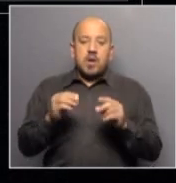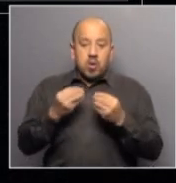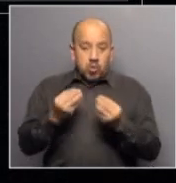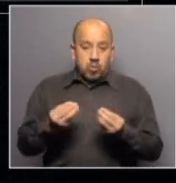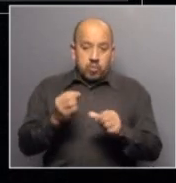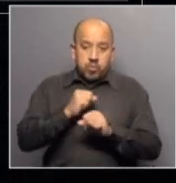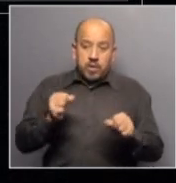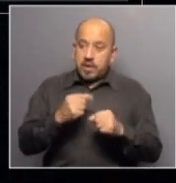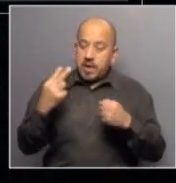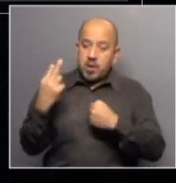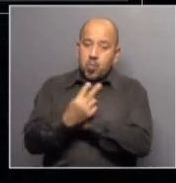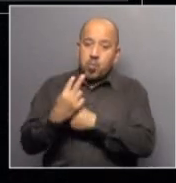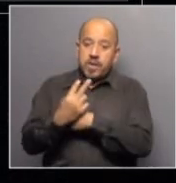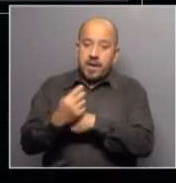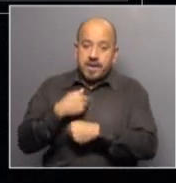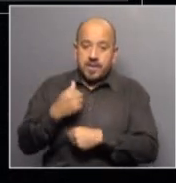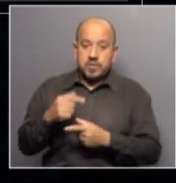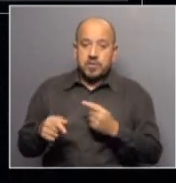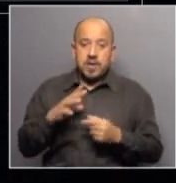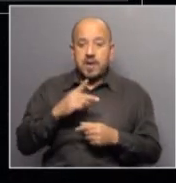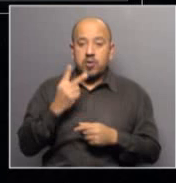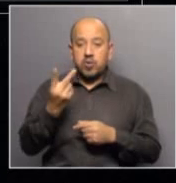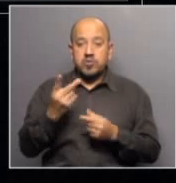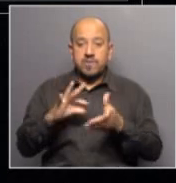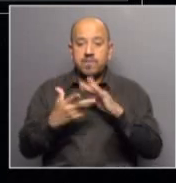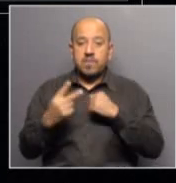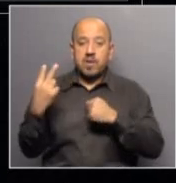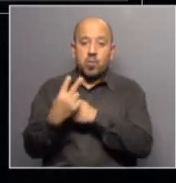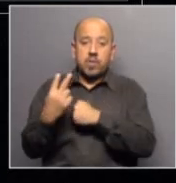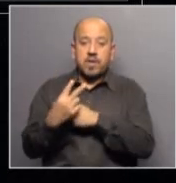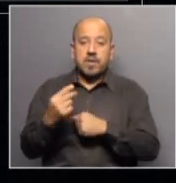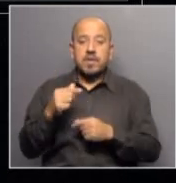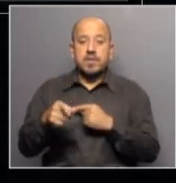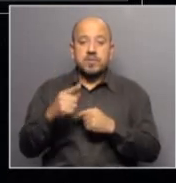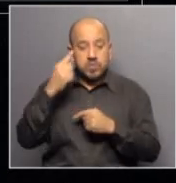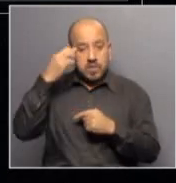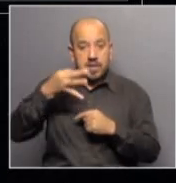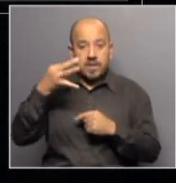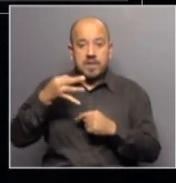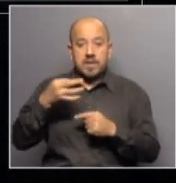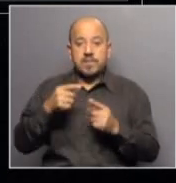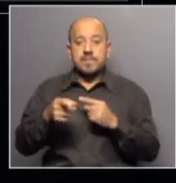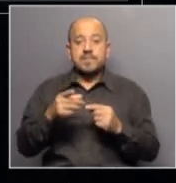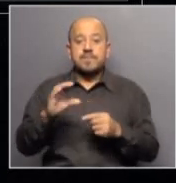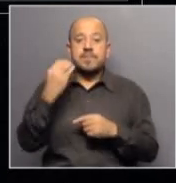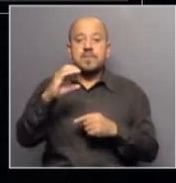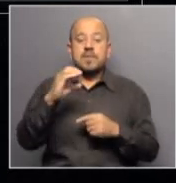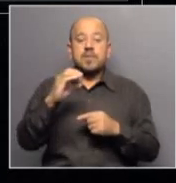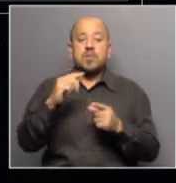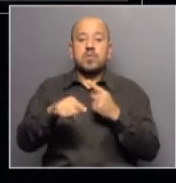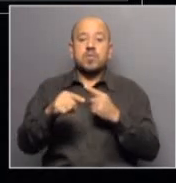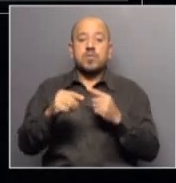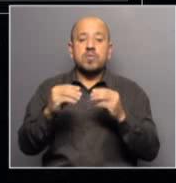pueden los clubes cuidar. Nosotros creemos que hay dos formas claves de cuidar. Por un lado, es una realidad que tanto los clubes de cannabis como las